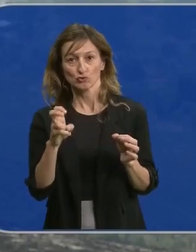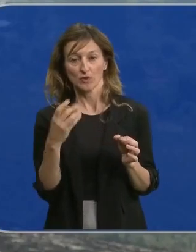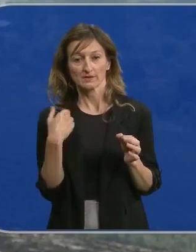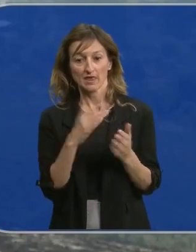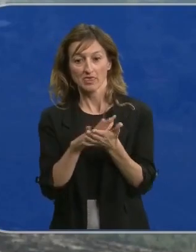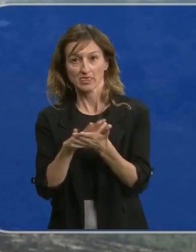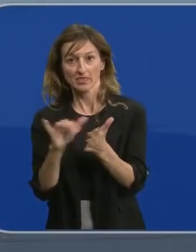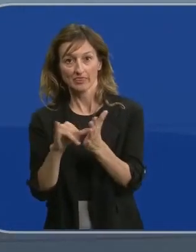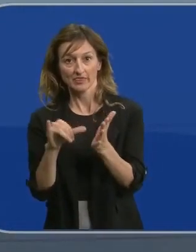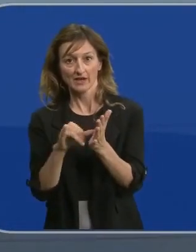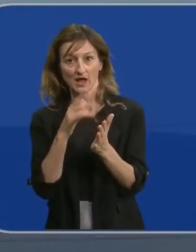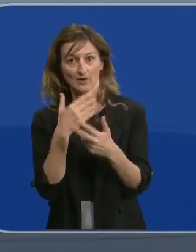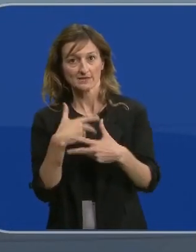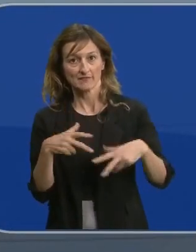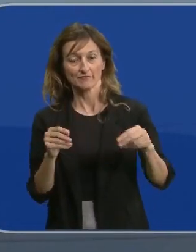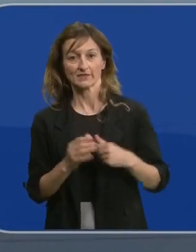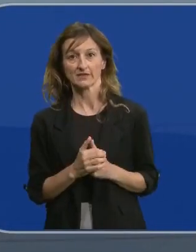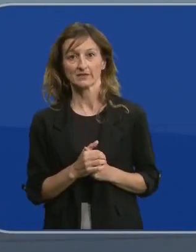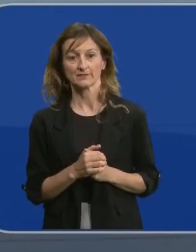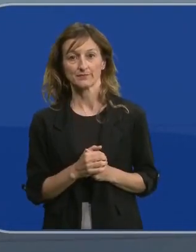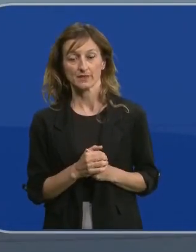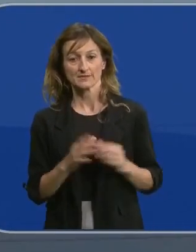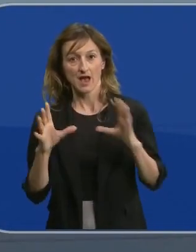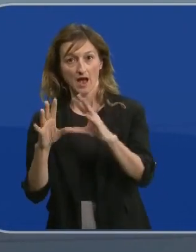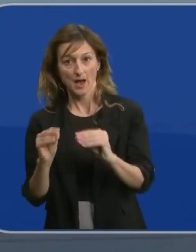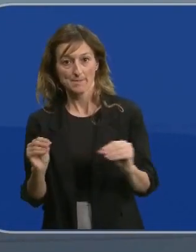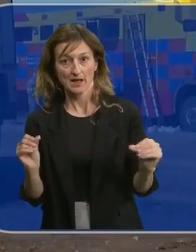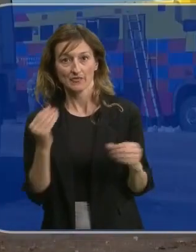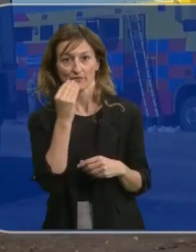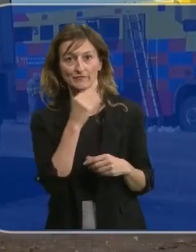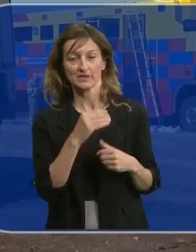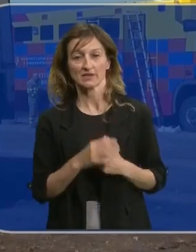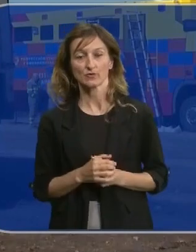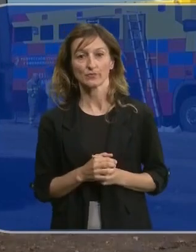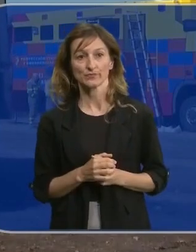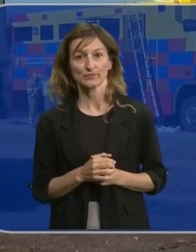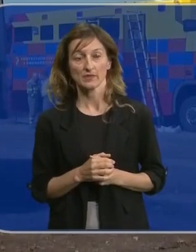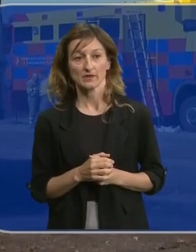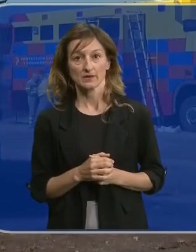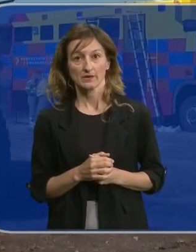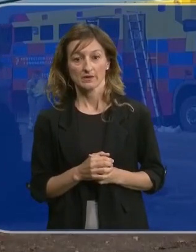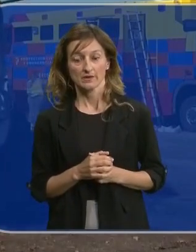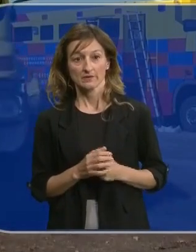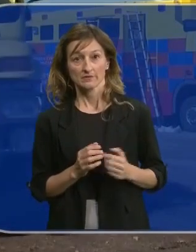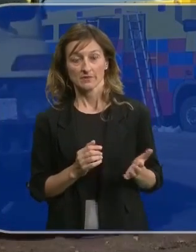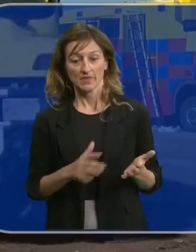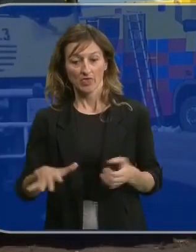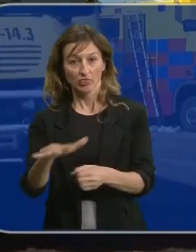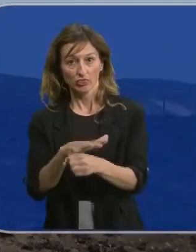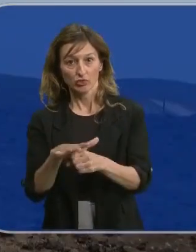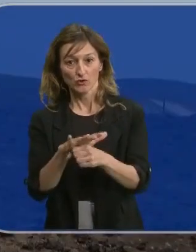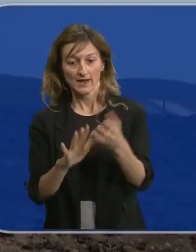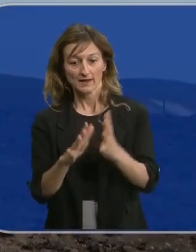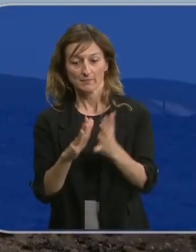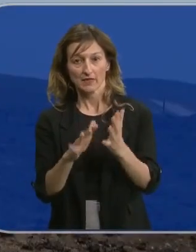avanzaba directamente hacia estas dos localidades ya está apagado Y enfriado todavía hay un no hay un perímetro establecido de